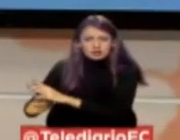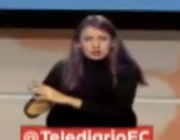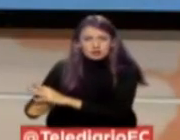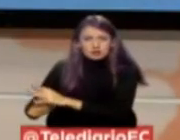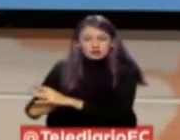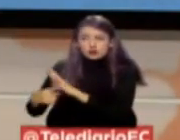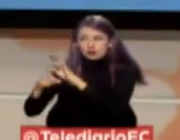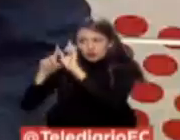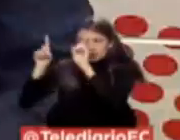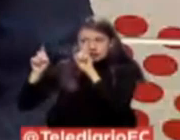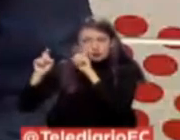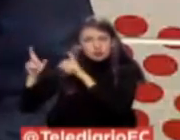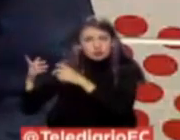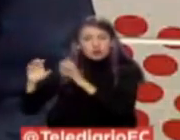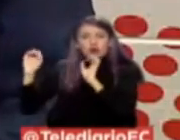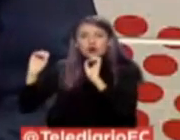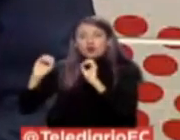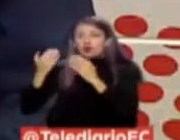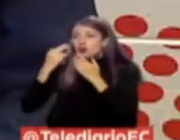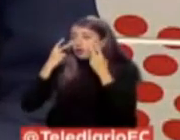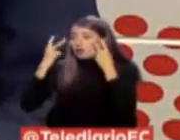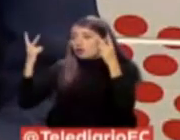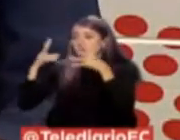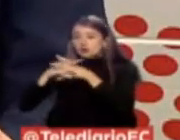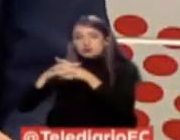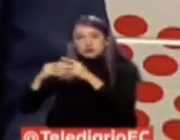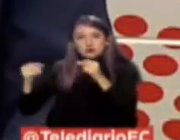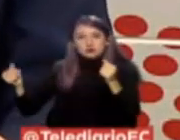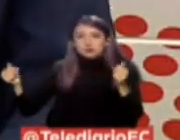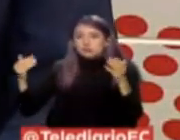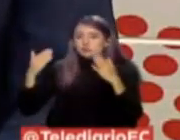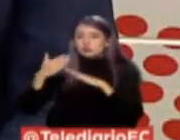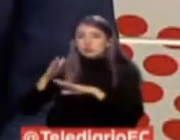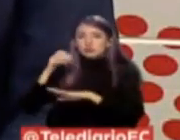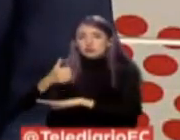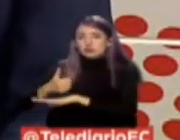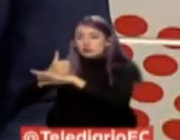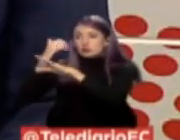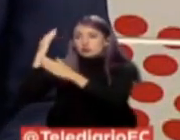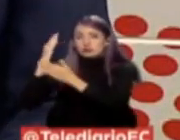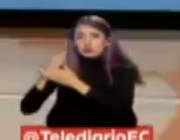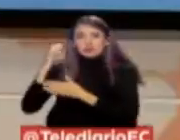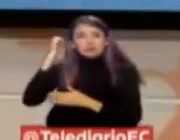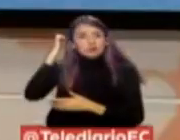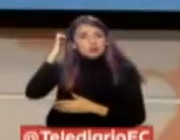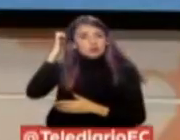el Ecuador y todavía no vemos una reacción enérgica que le ponga freno.